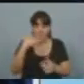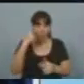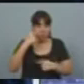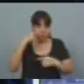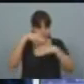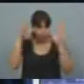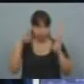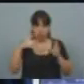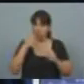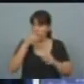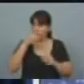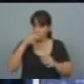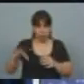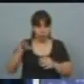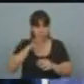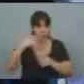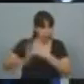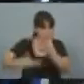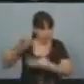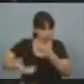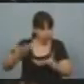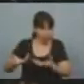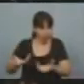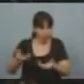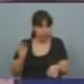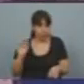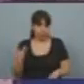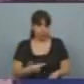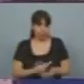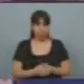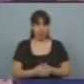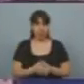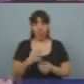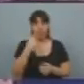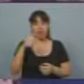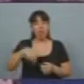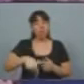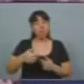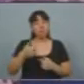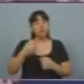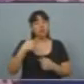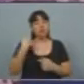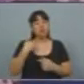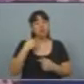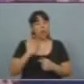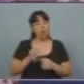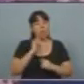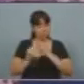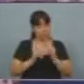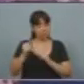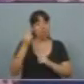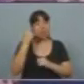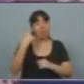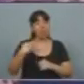a tu pareja. Se habría quemado y golpeado a esta chica. Me da bronca. La información que estamos manejando... corroboro esto que